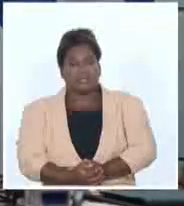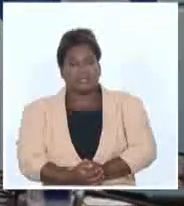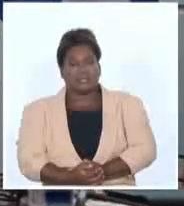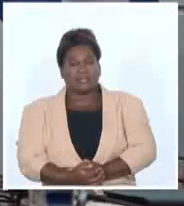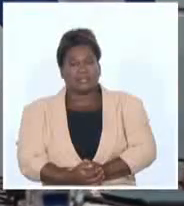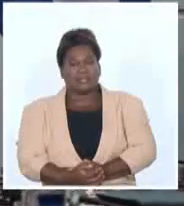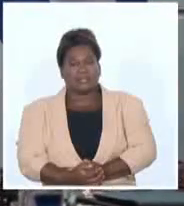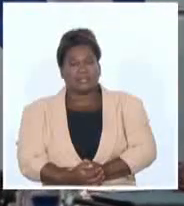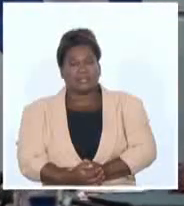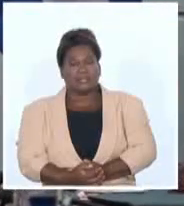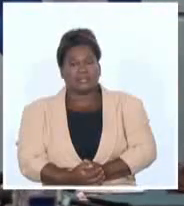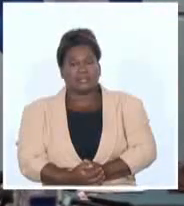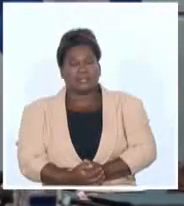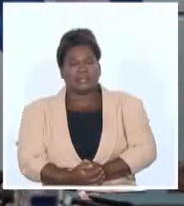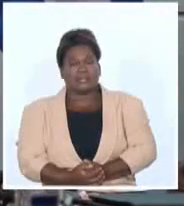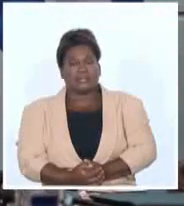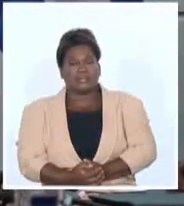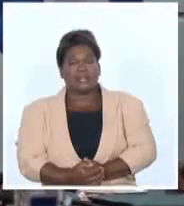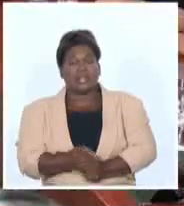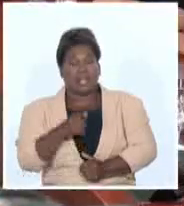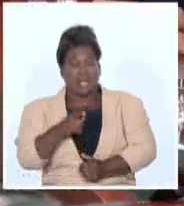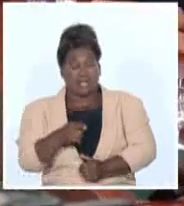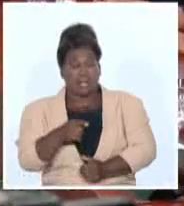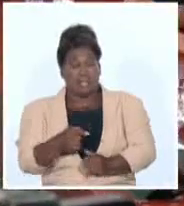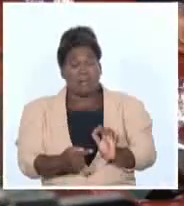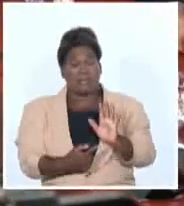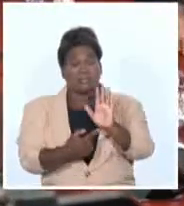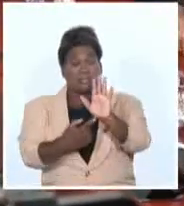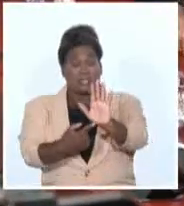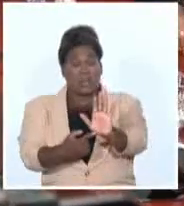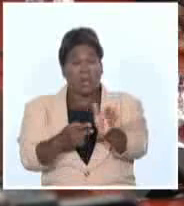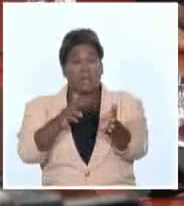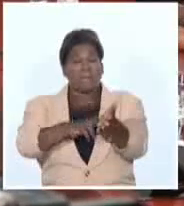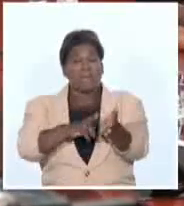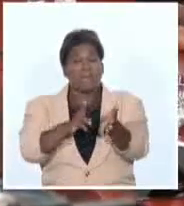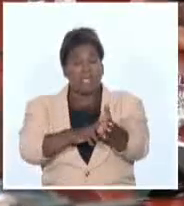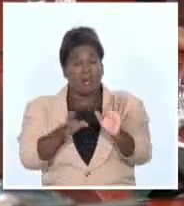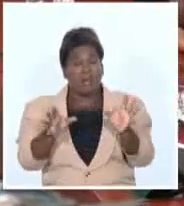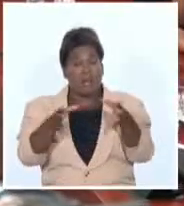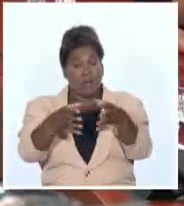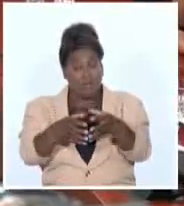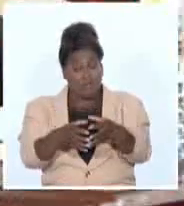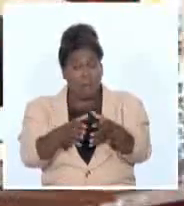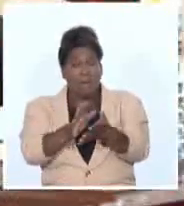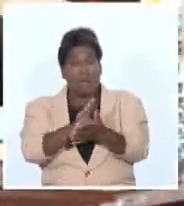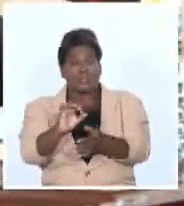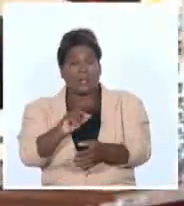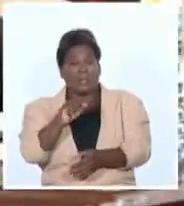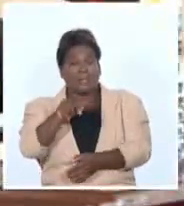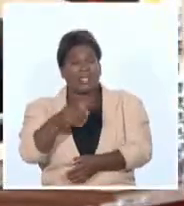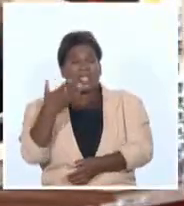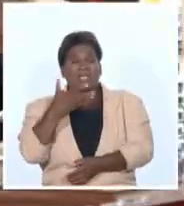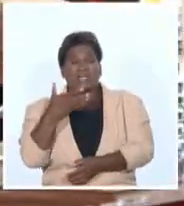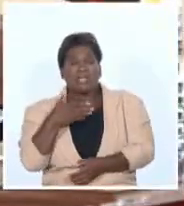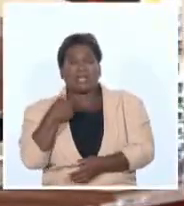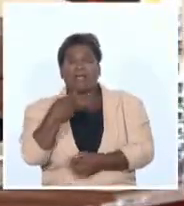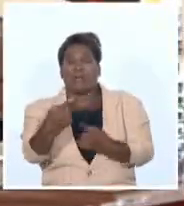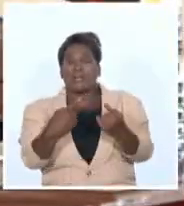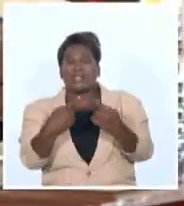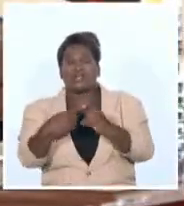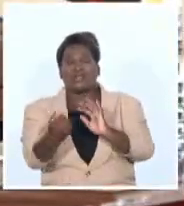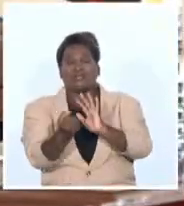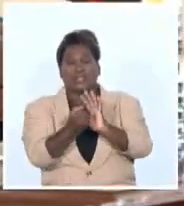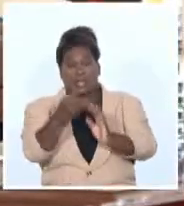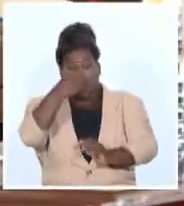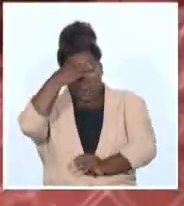El presidente Félix N'Djusi presentó a los miembros de la delegación mozambiqueña a las conversaciones oficiales. Cuba y